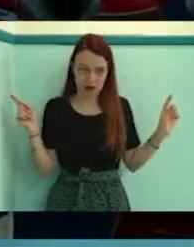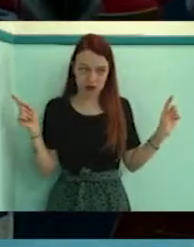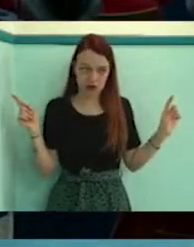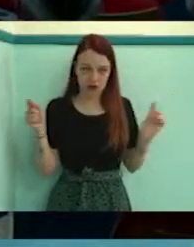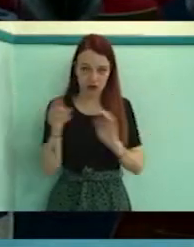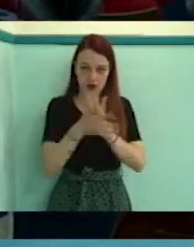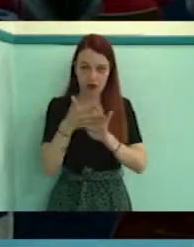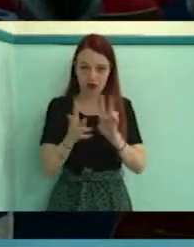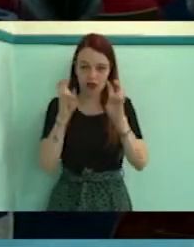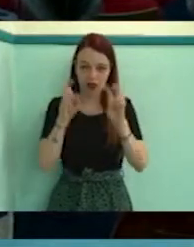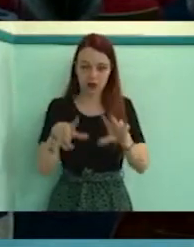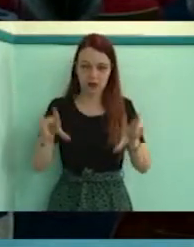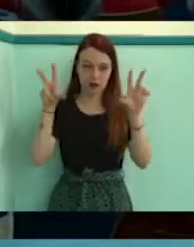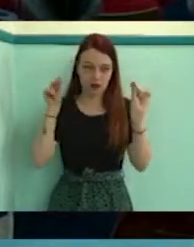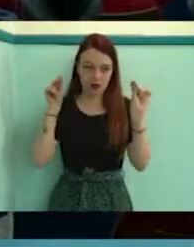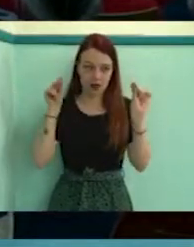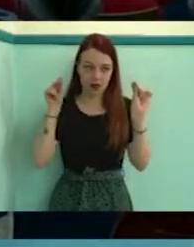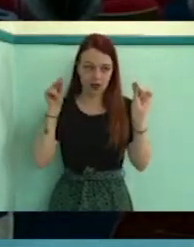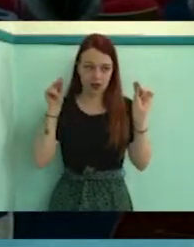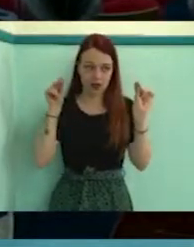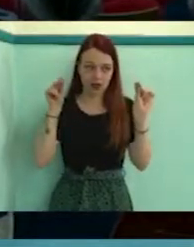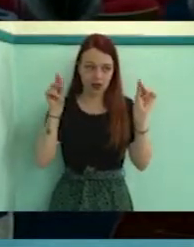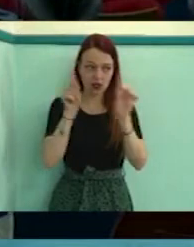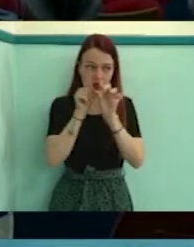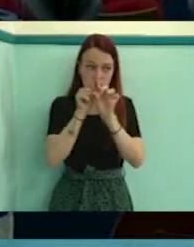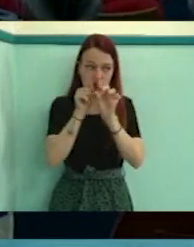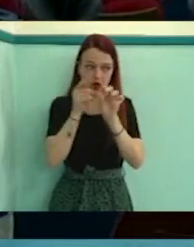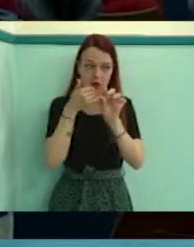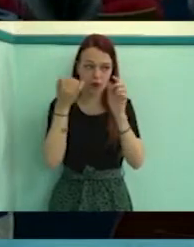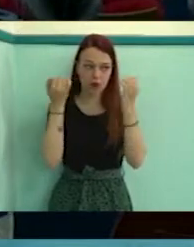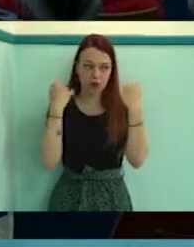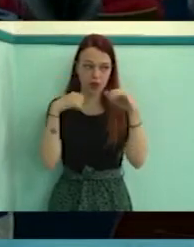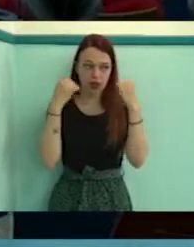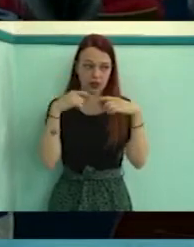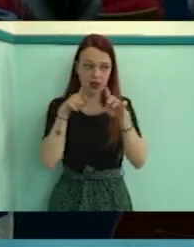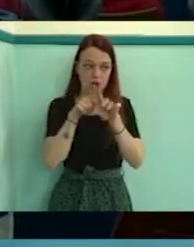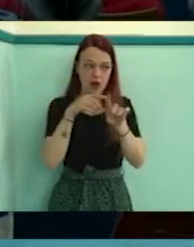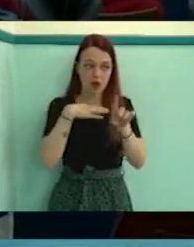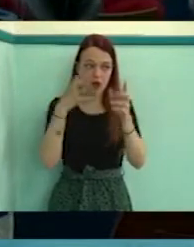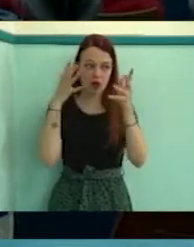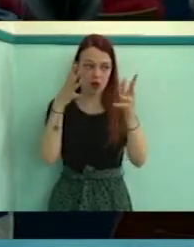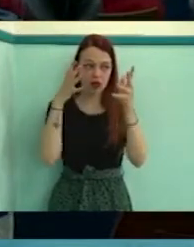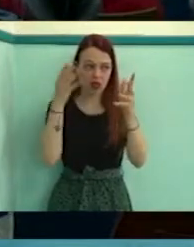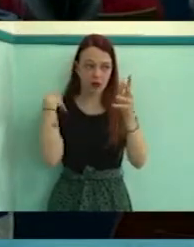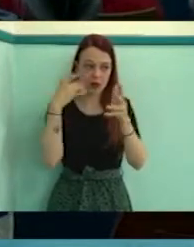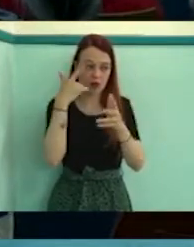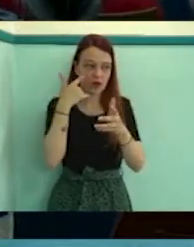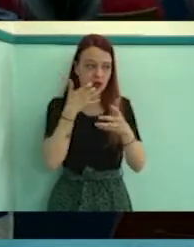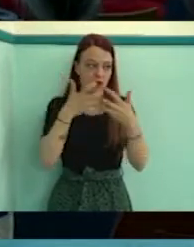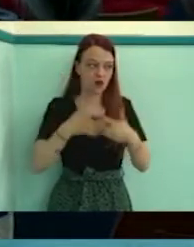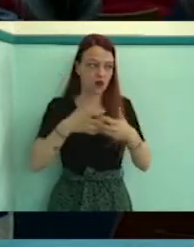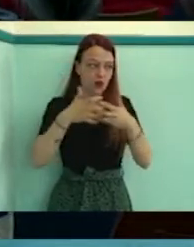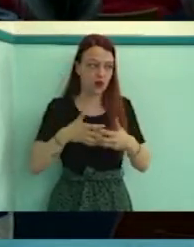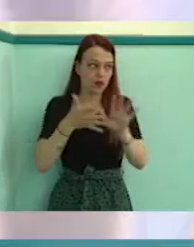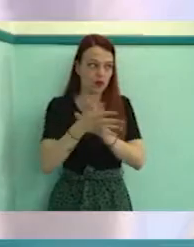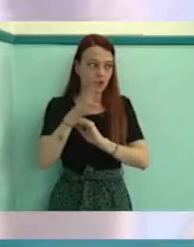hablar directamente Entonces es una práctica que te puedo recomendar a ver si te funciona es que